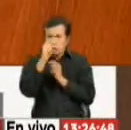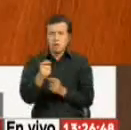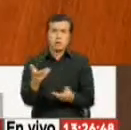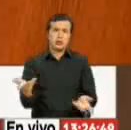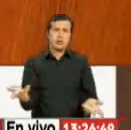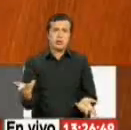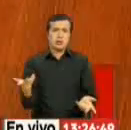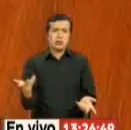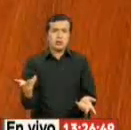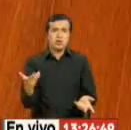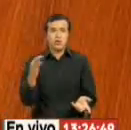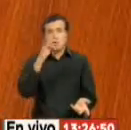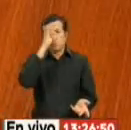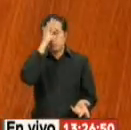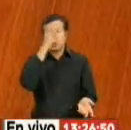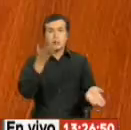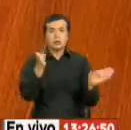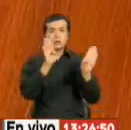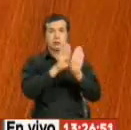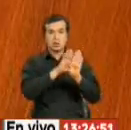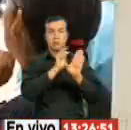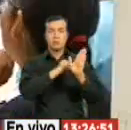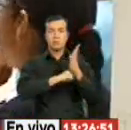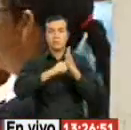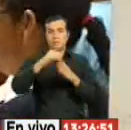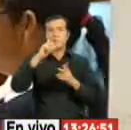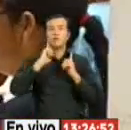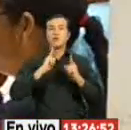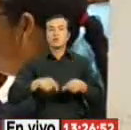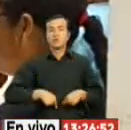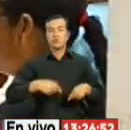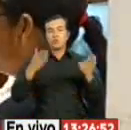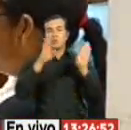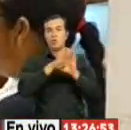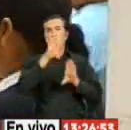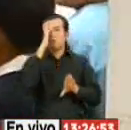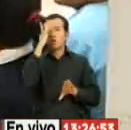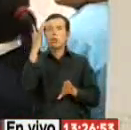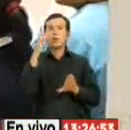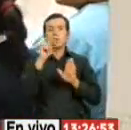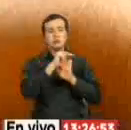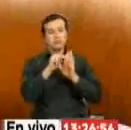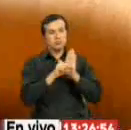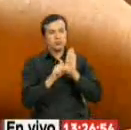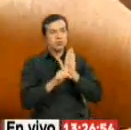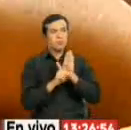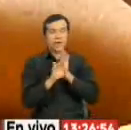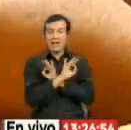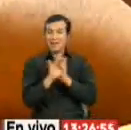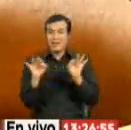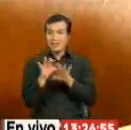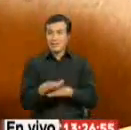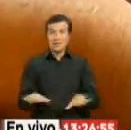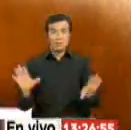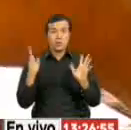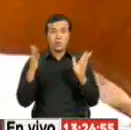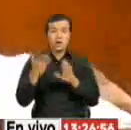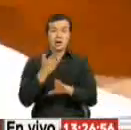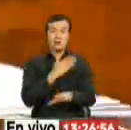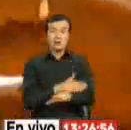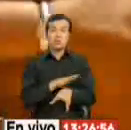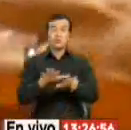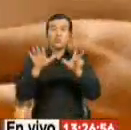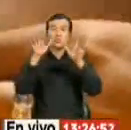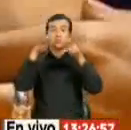no el hospital neumológico fue clausurado según el ministerio de salud por el incumplimiento de normas sanitarias el pasado 8 de